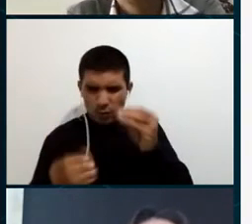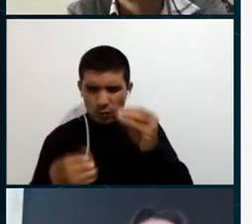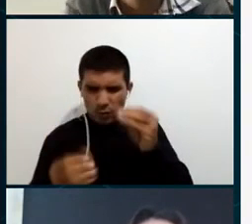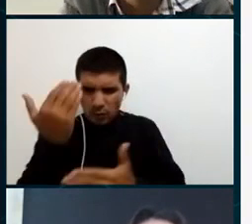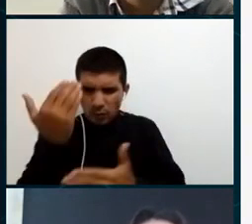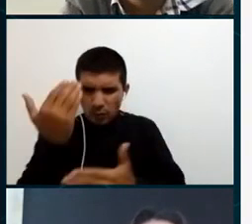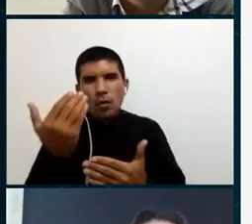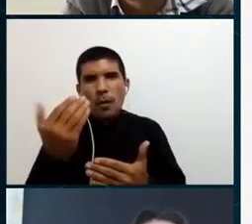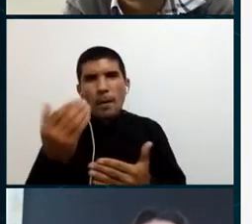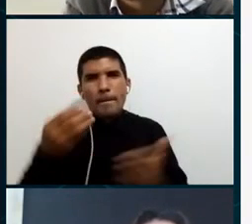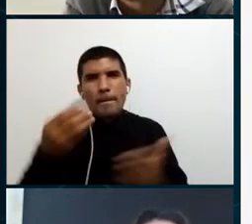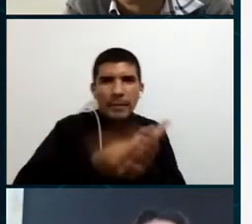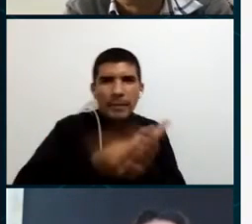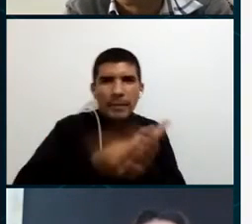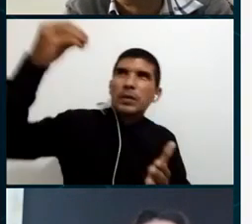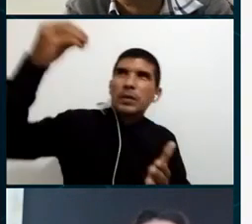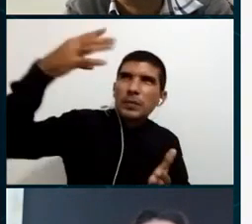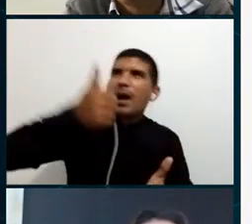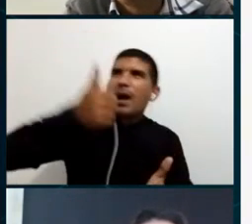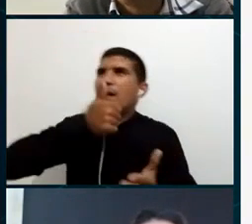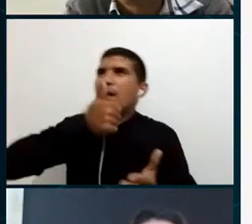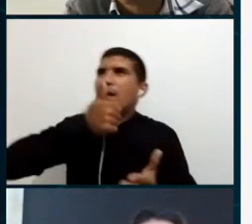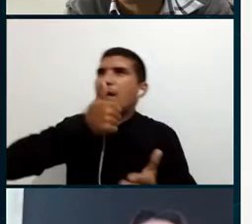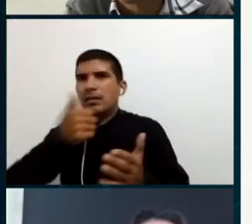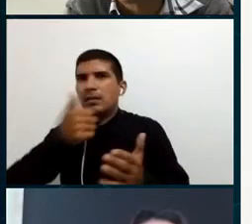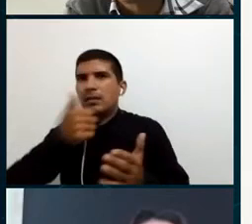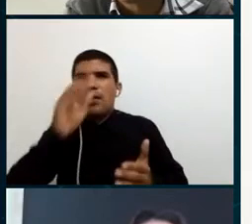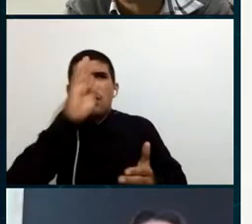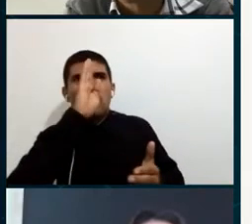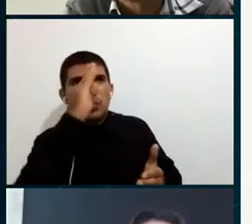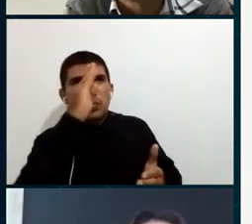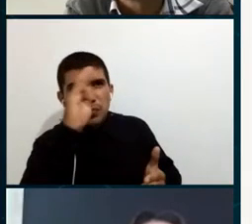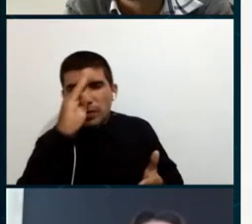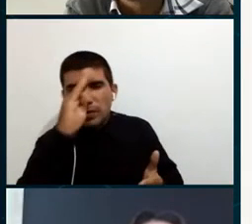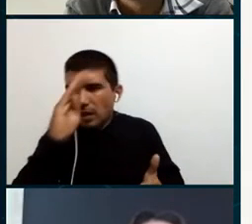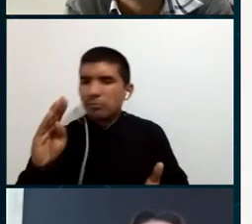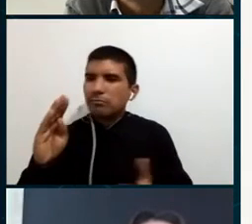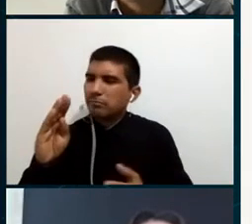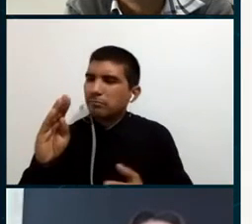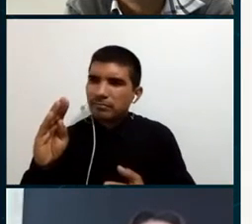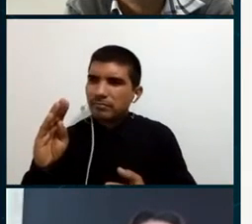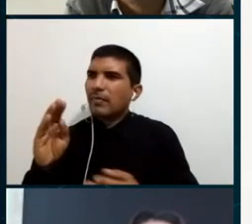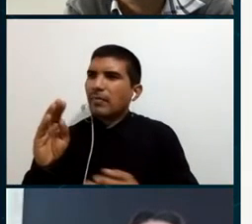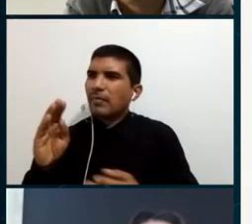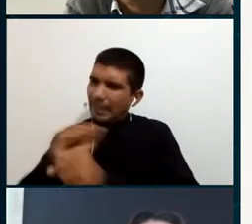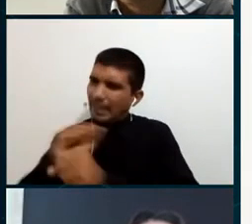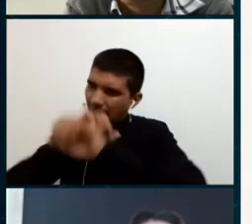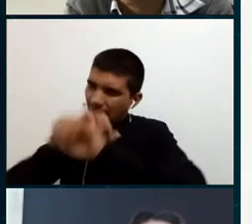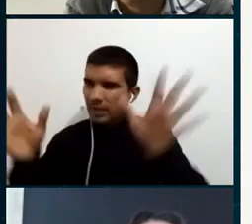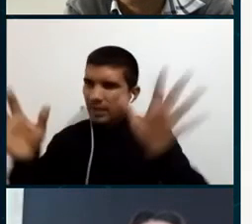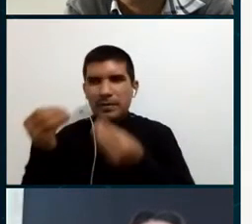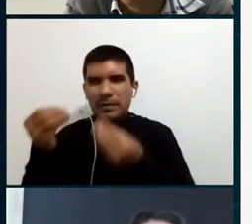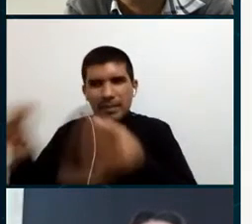resolver dudas y volverte un actor fundamental en el monitoreo de los servicios en la ciudad.